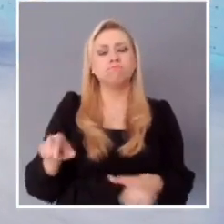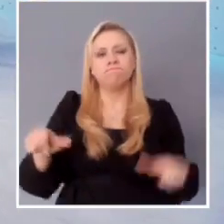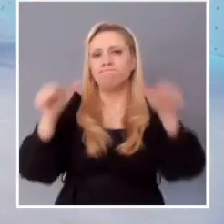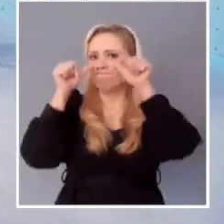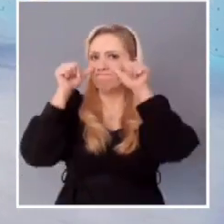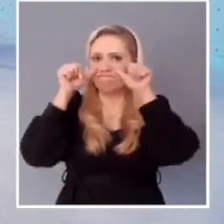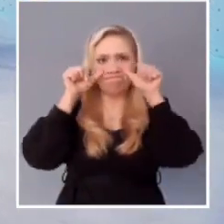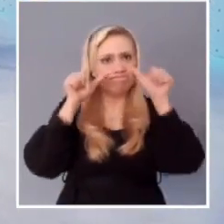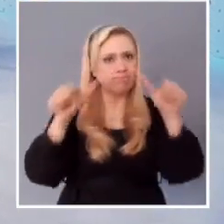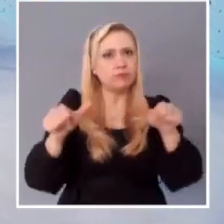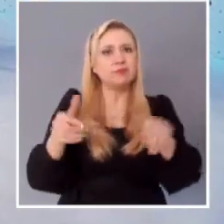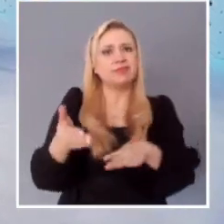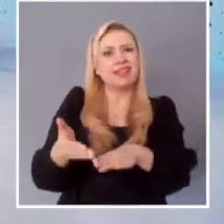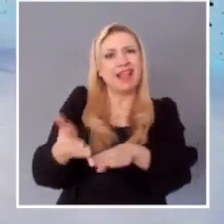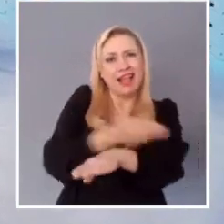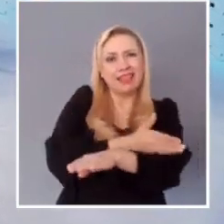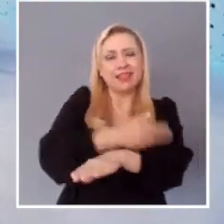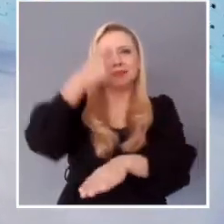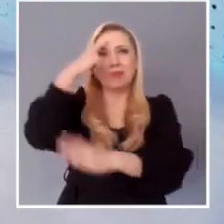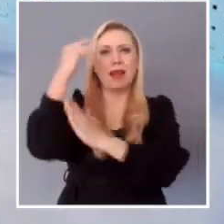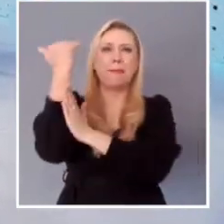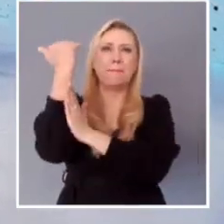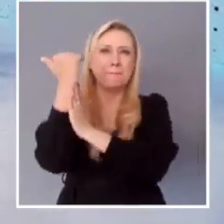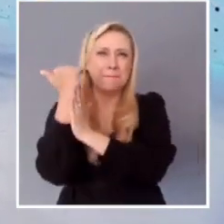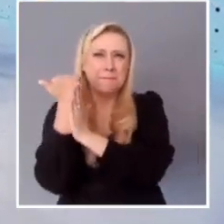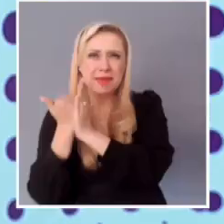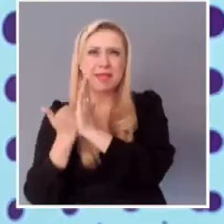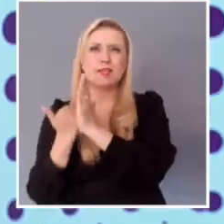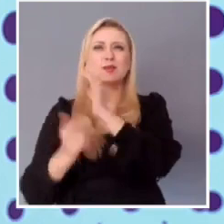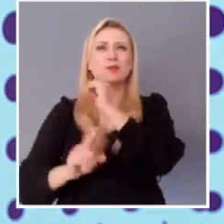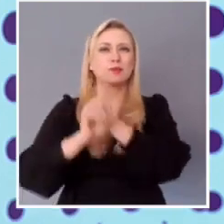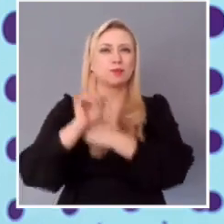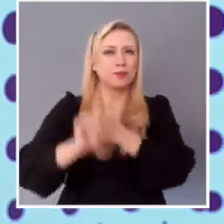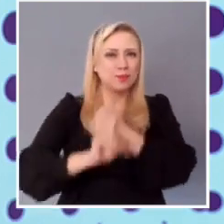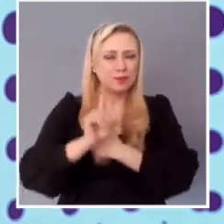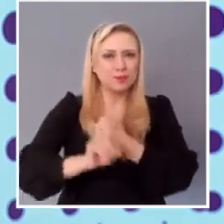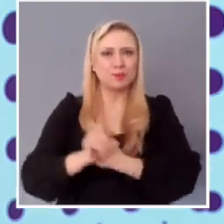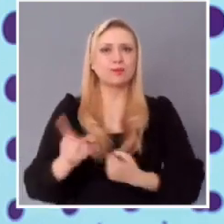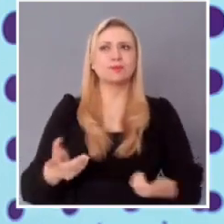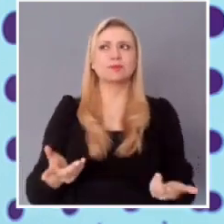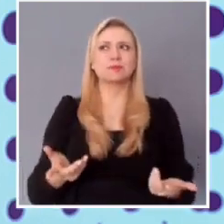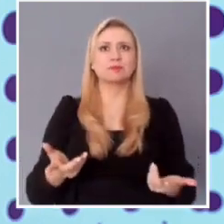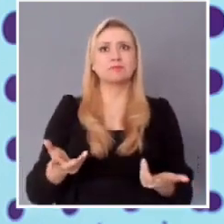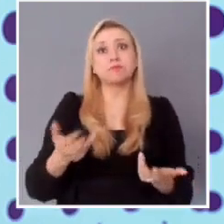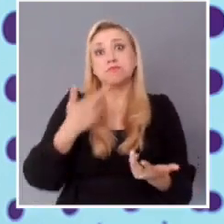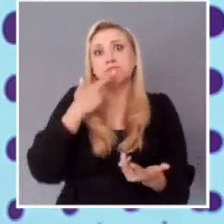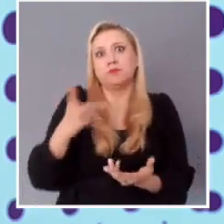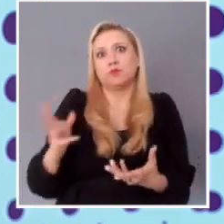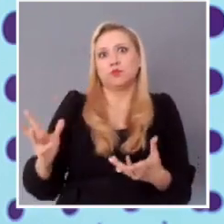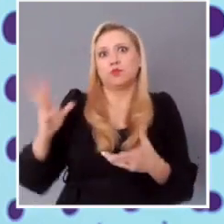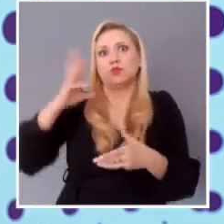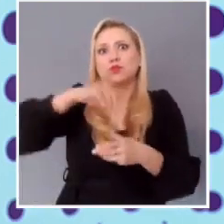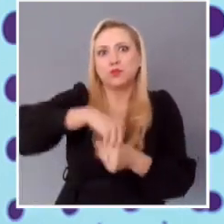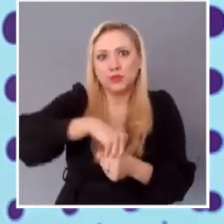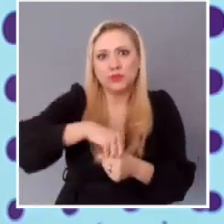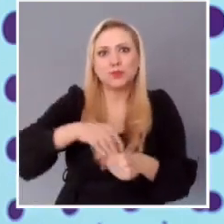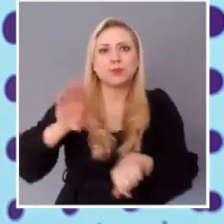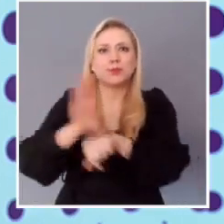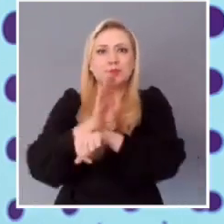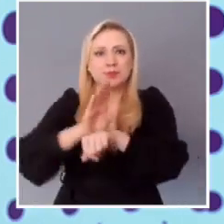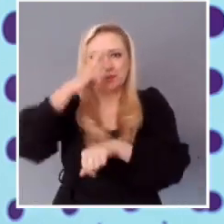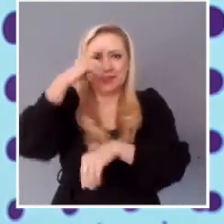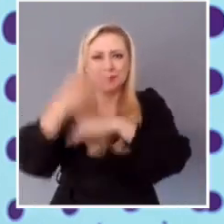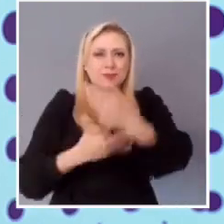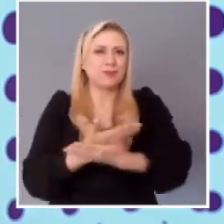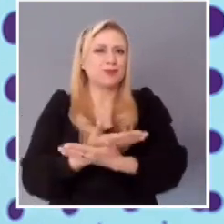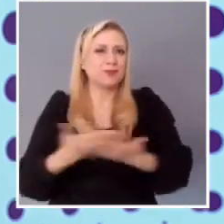atenderla, pero que desde antes aminoremos también como esta problemática y que justamente esto también nos beneficia la inclusión en el momento adecuado,